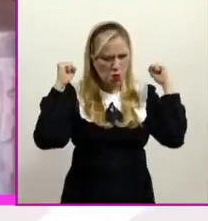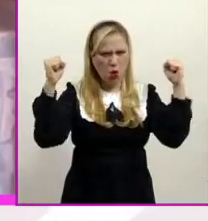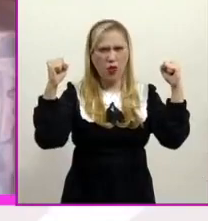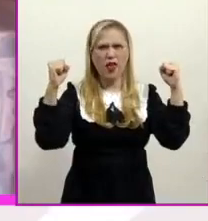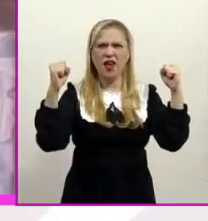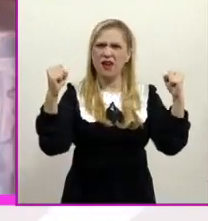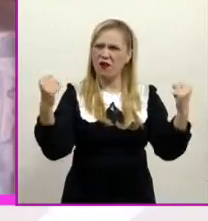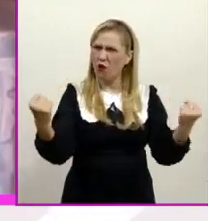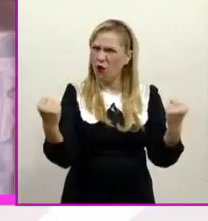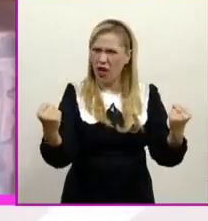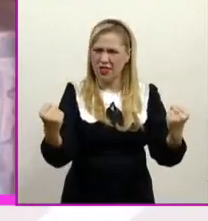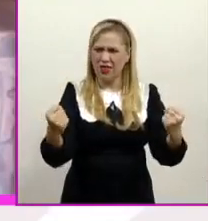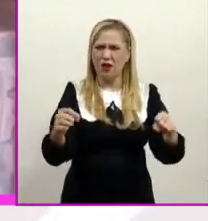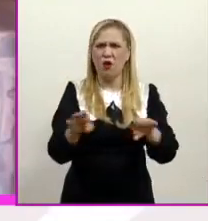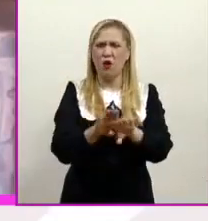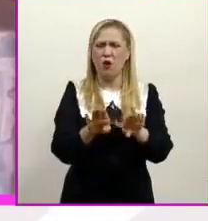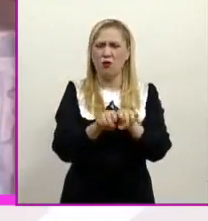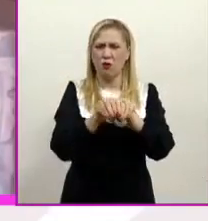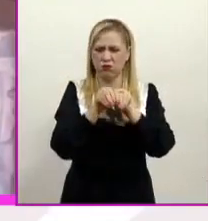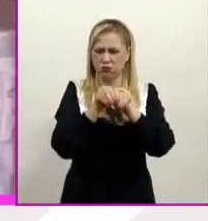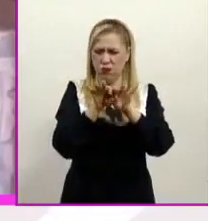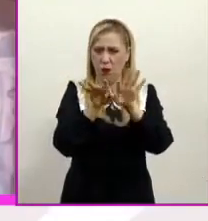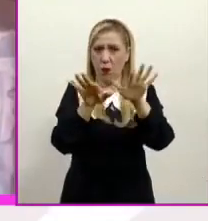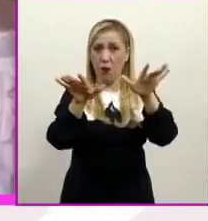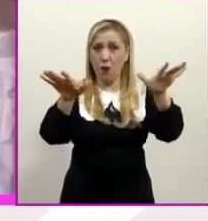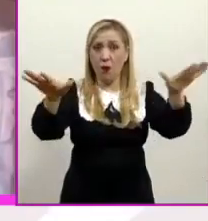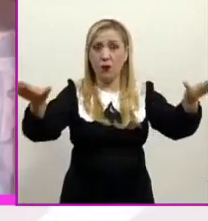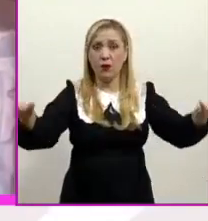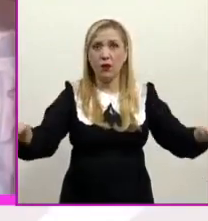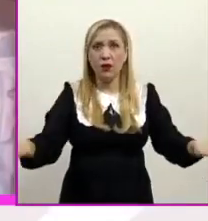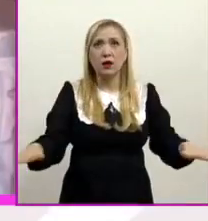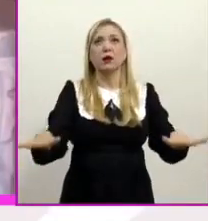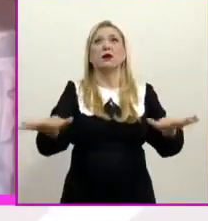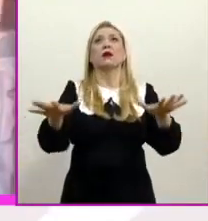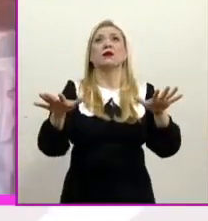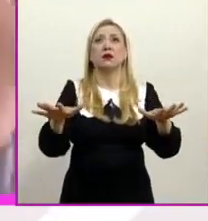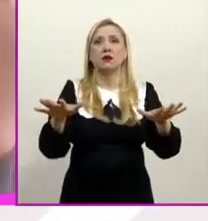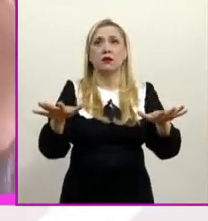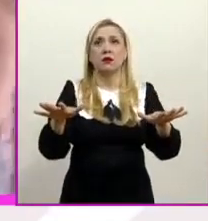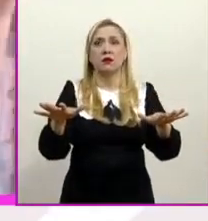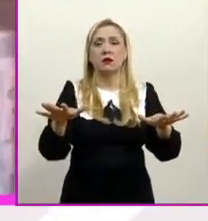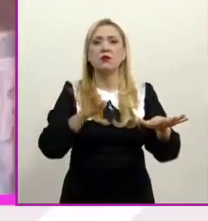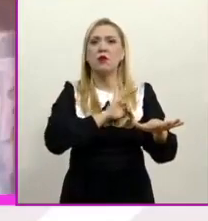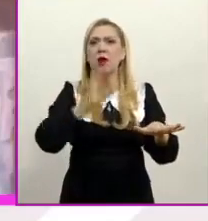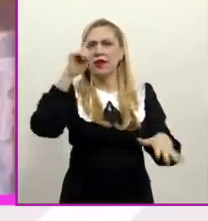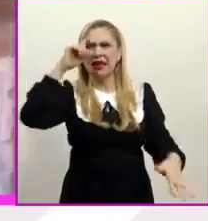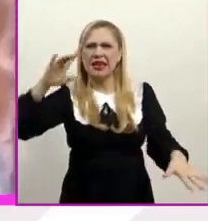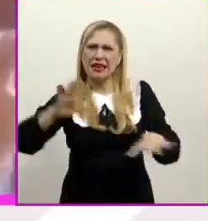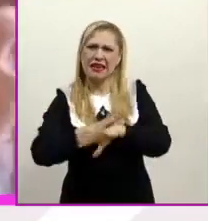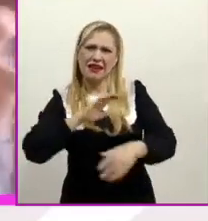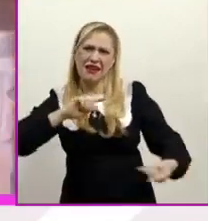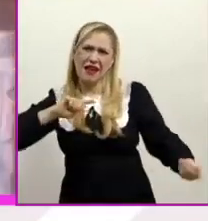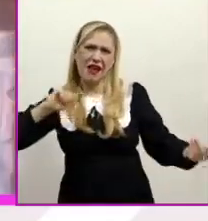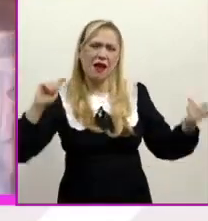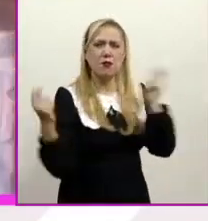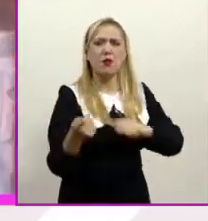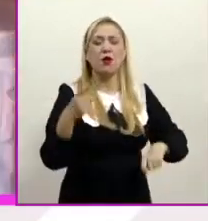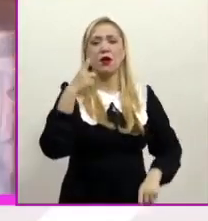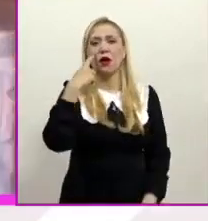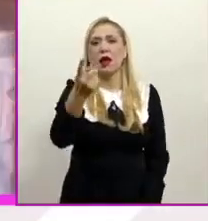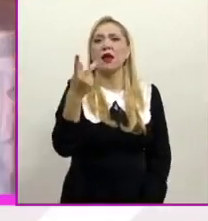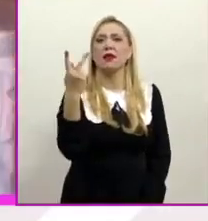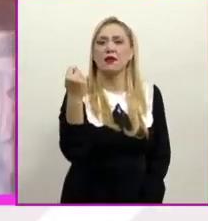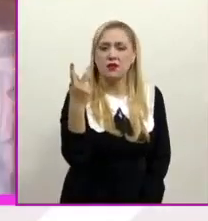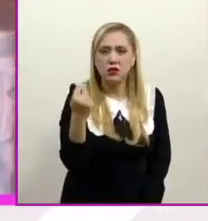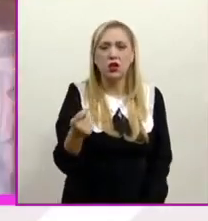narrativa. Y la narrativa ahorita podemos entenderlo porque es lo más evidente, como lo que vemos en las pantallas, lo que vemos en la televisión, lo que